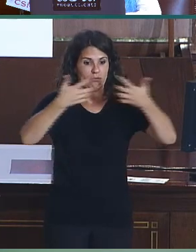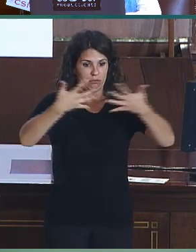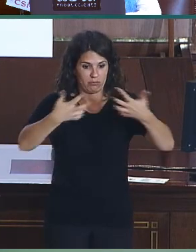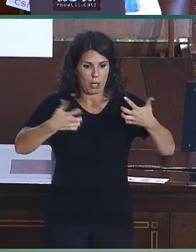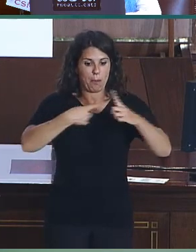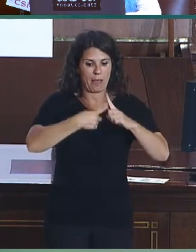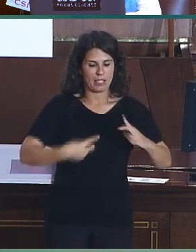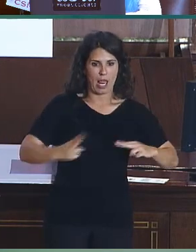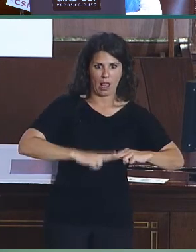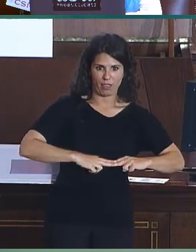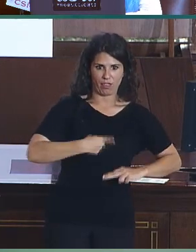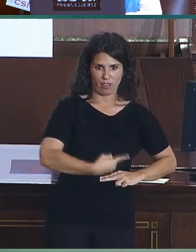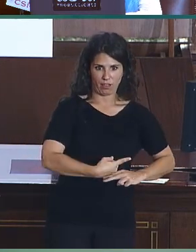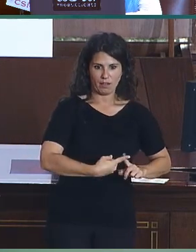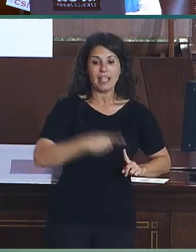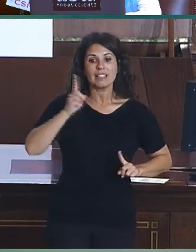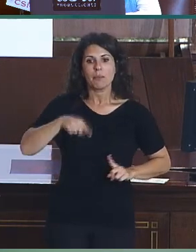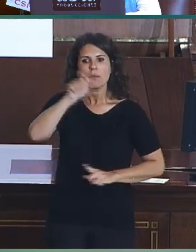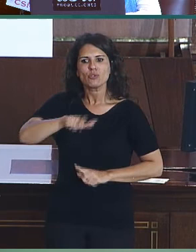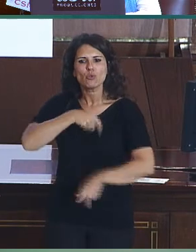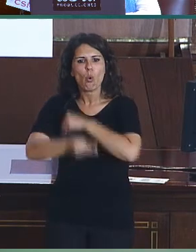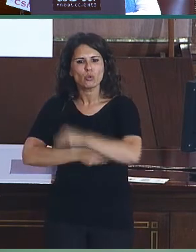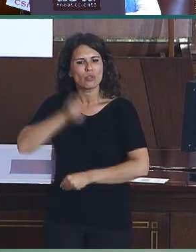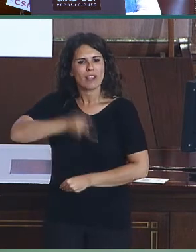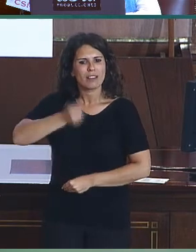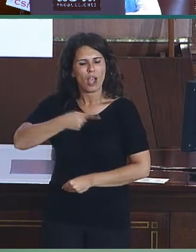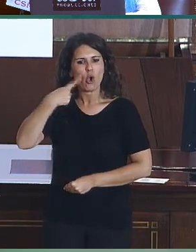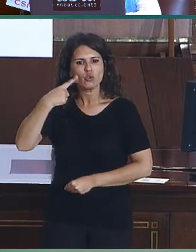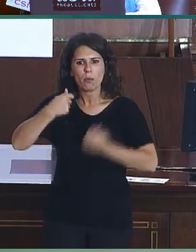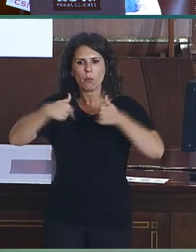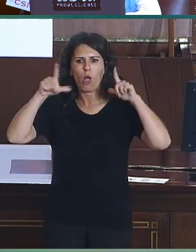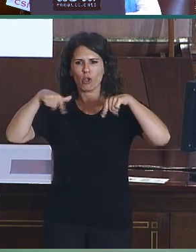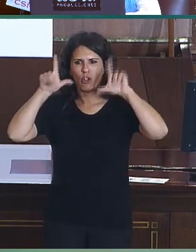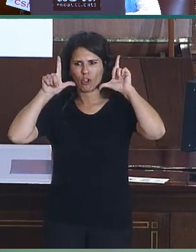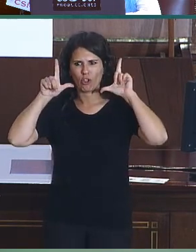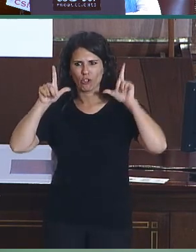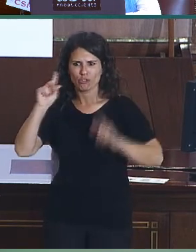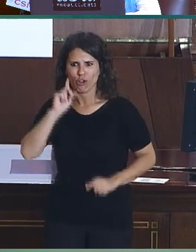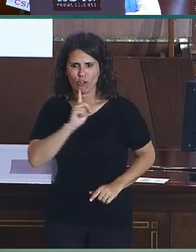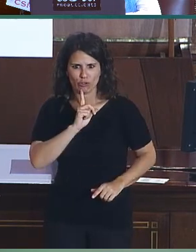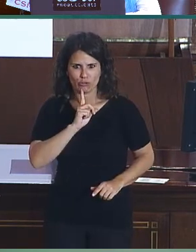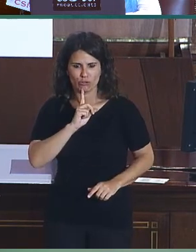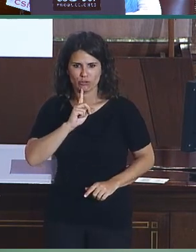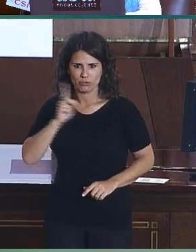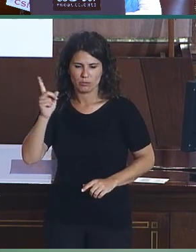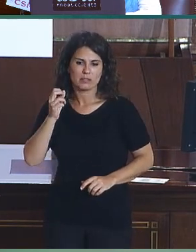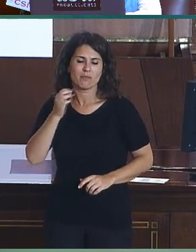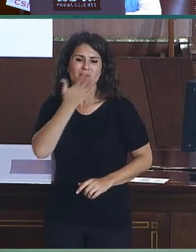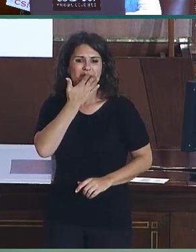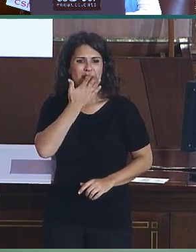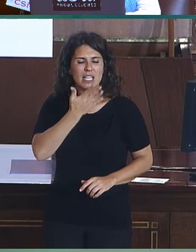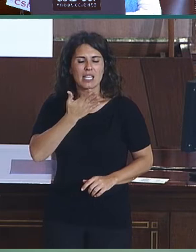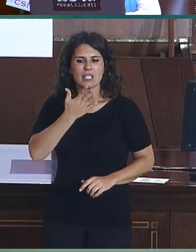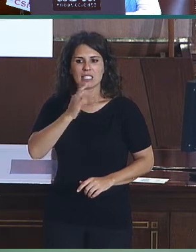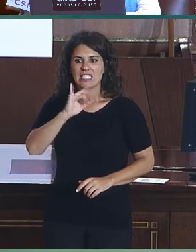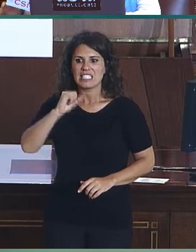se mandó a blogueros sordos, a los participantes en el portal Signoblog en particular,